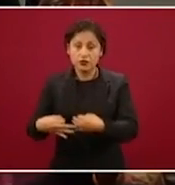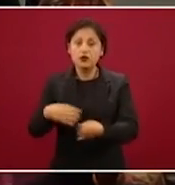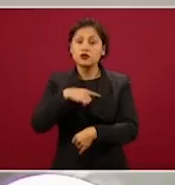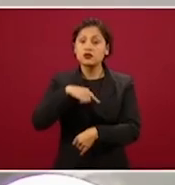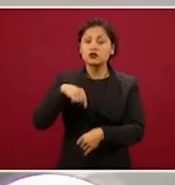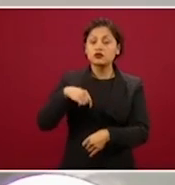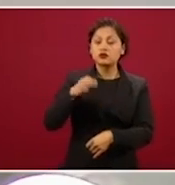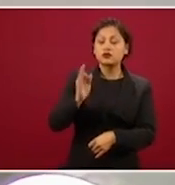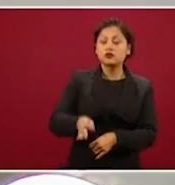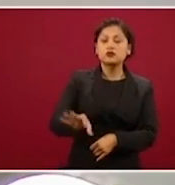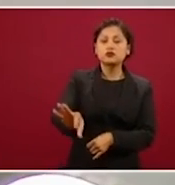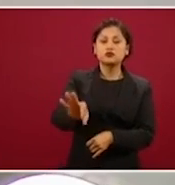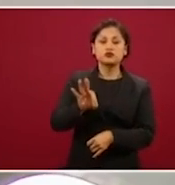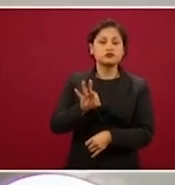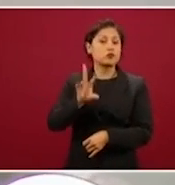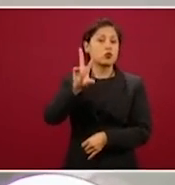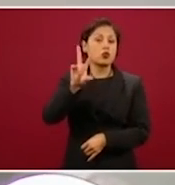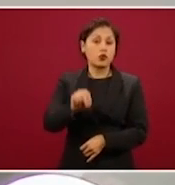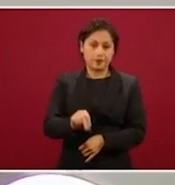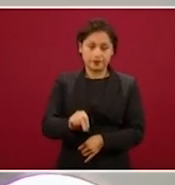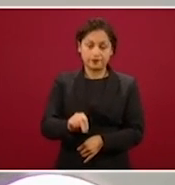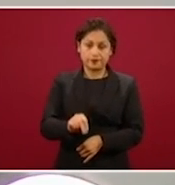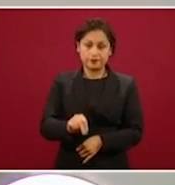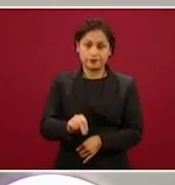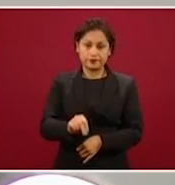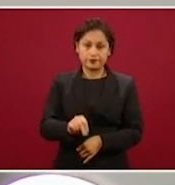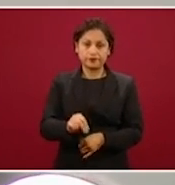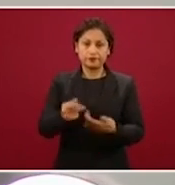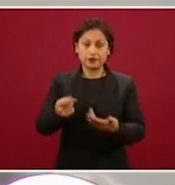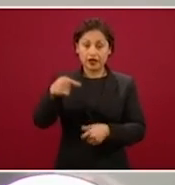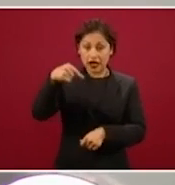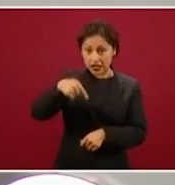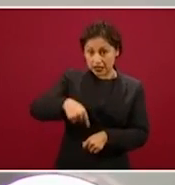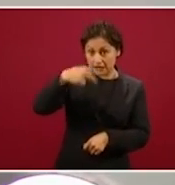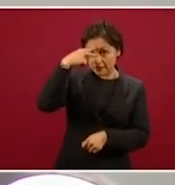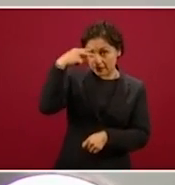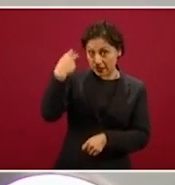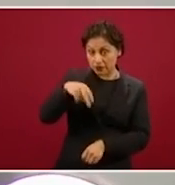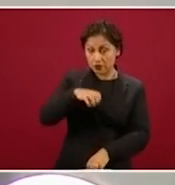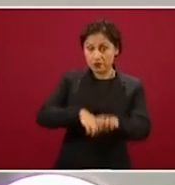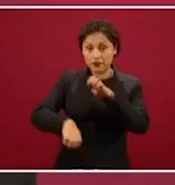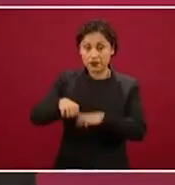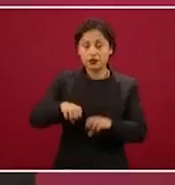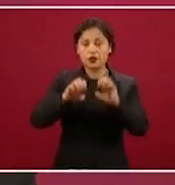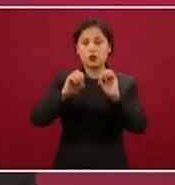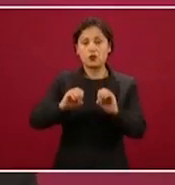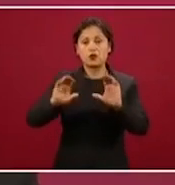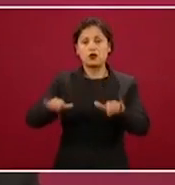sean de México o del extranjero,